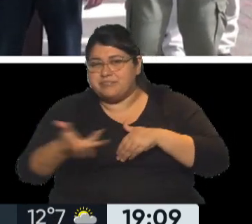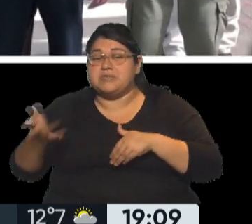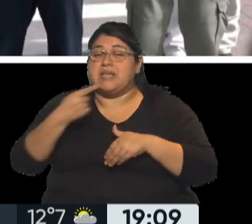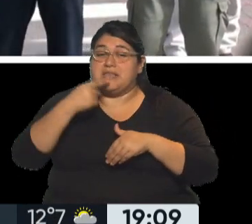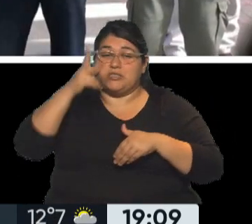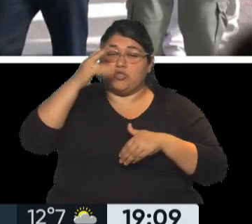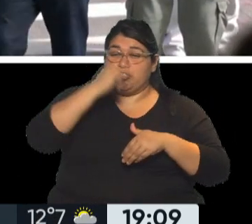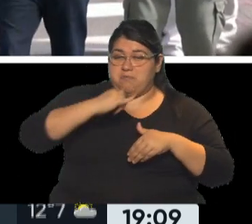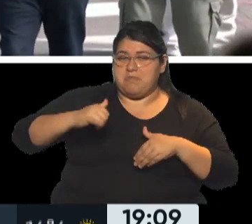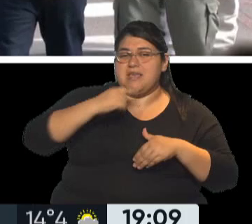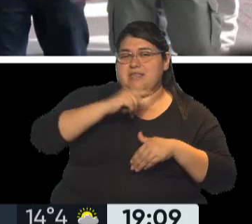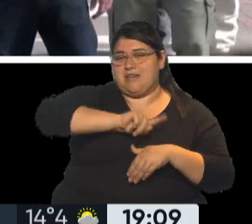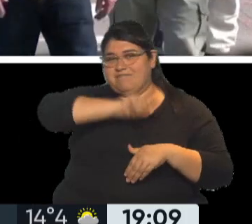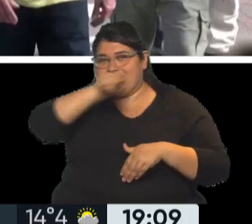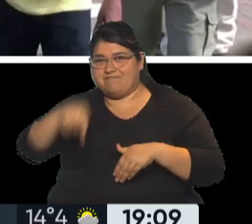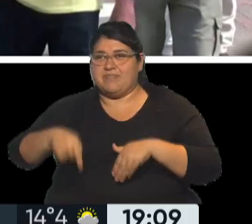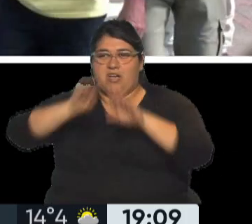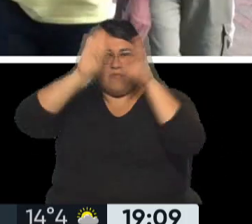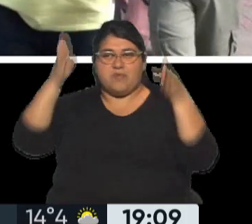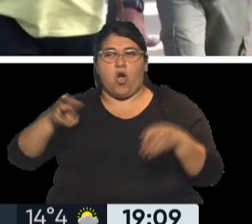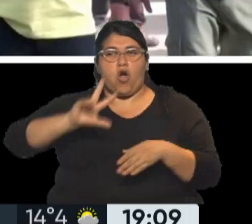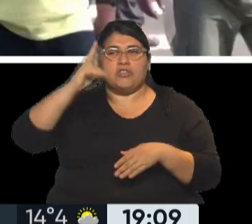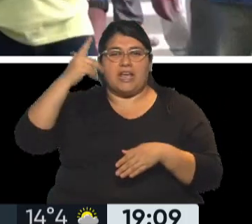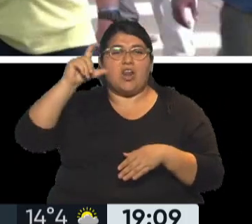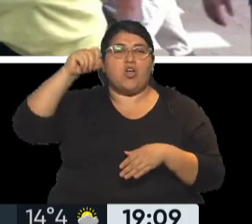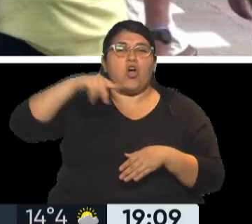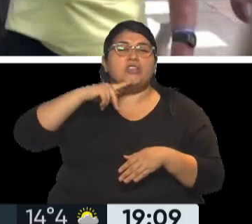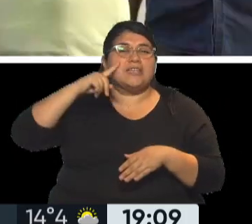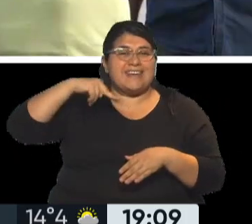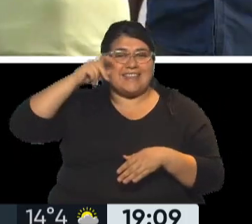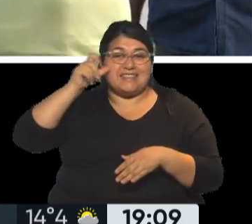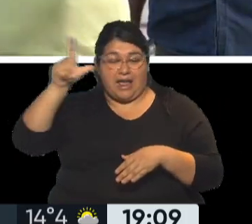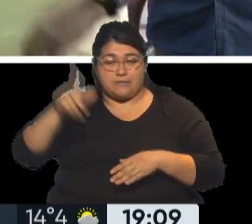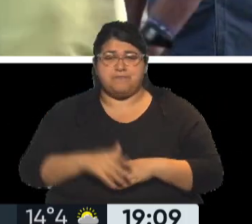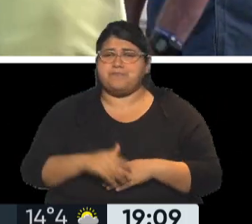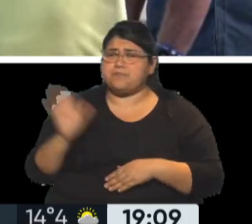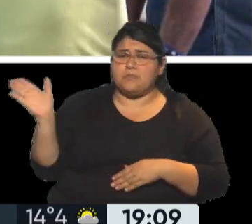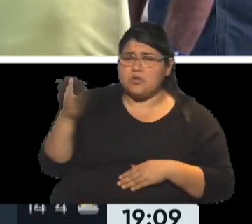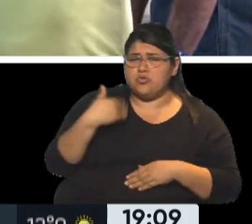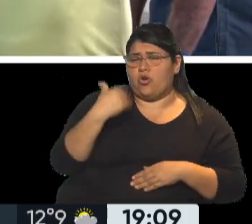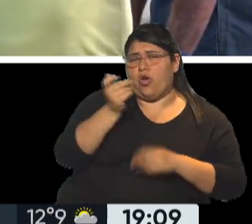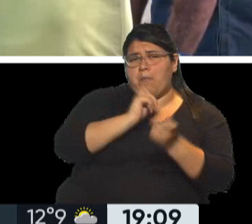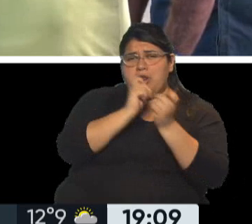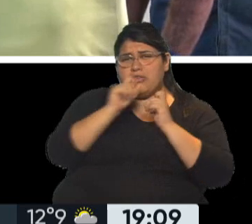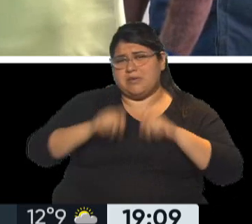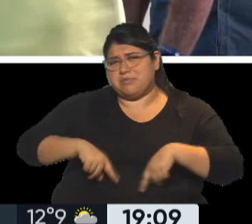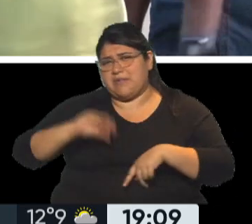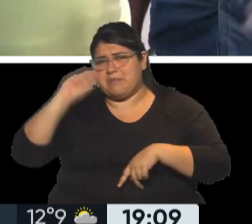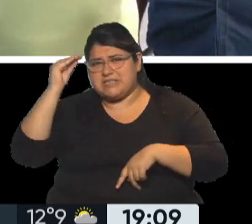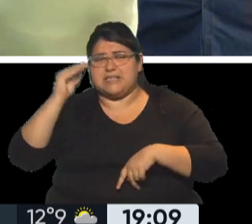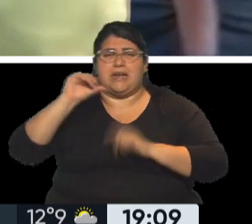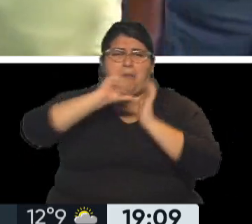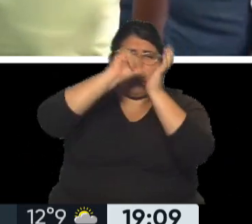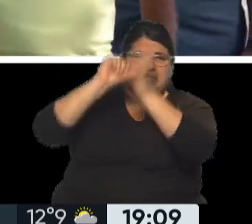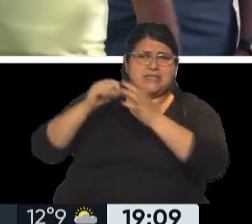a decir papá va a llegar a este lugar el hotel intercontinental para dar una conferencia de prensa muchísimos medios locales por supuesto de todo el mundo han venido a